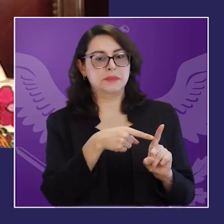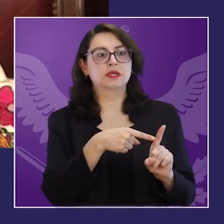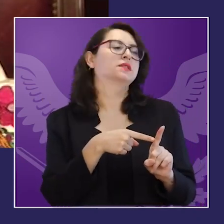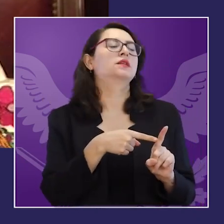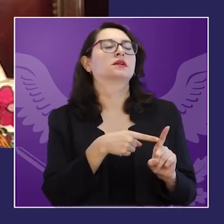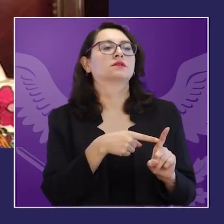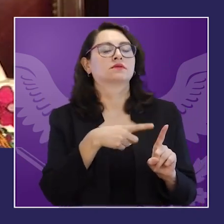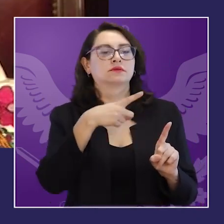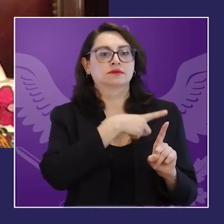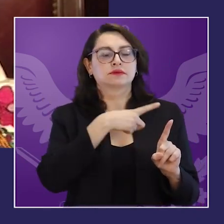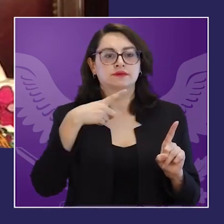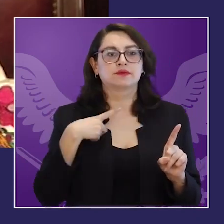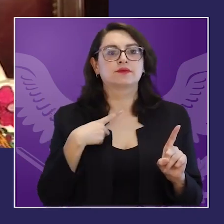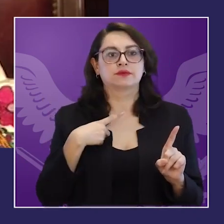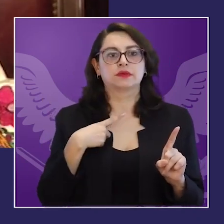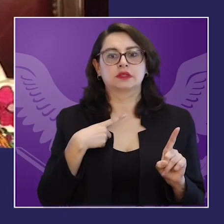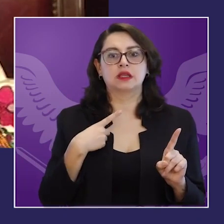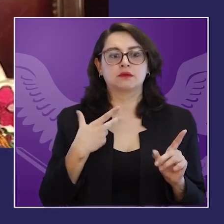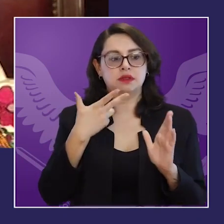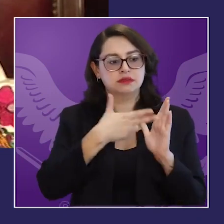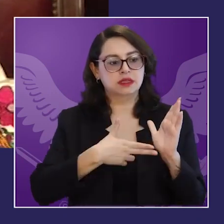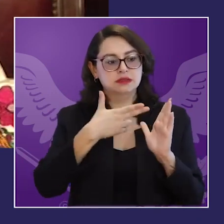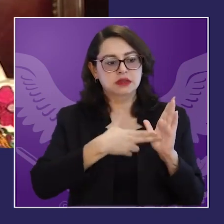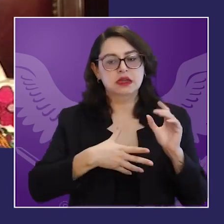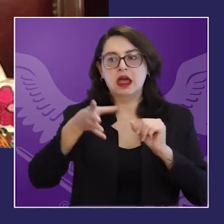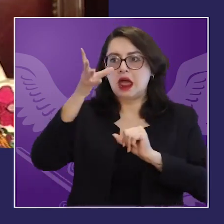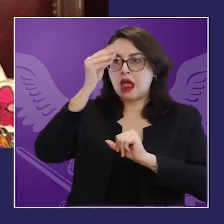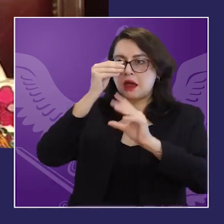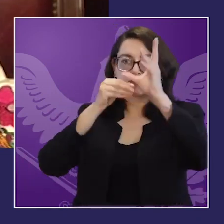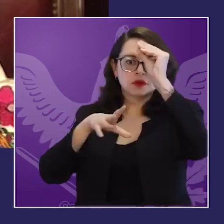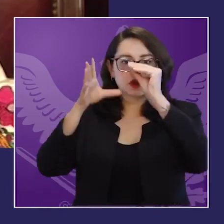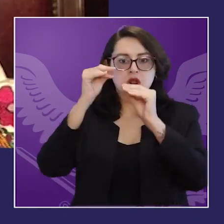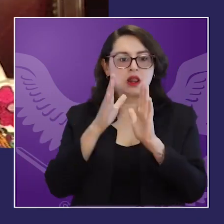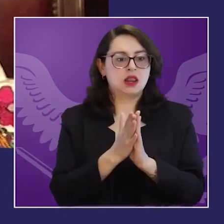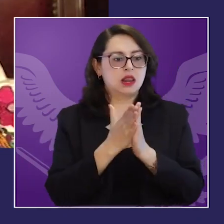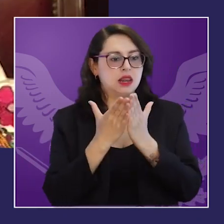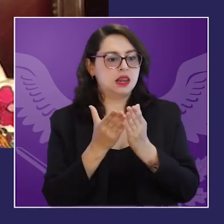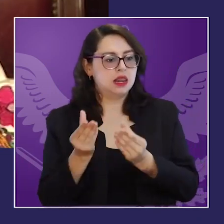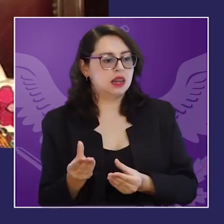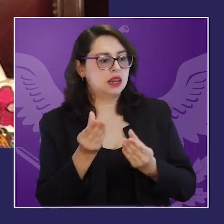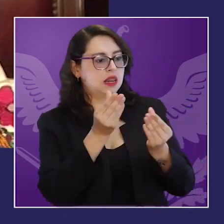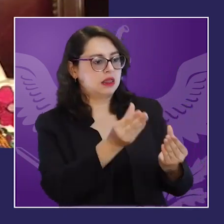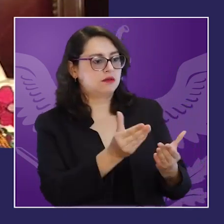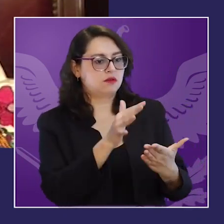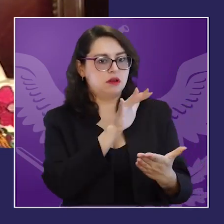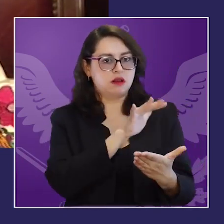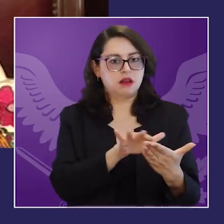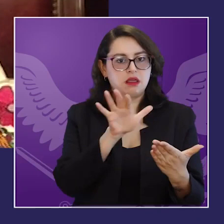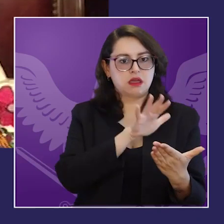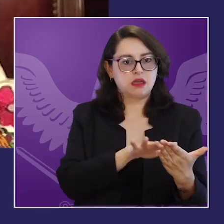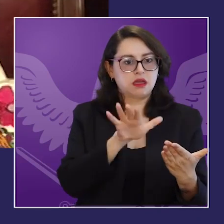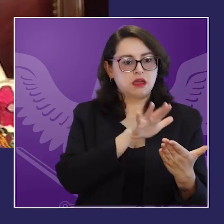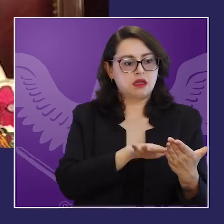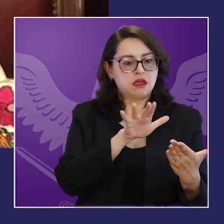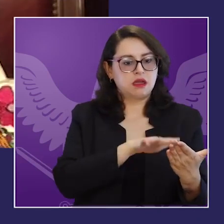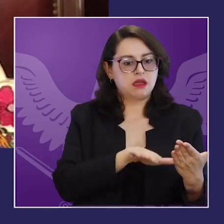como tomar algún taller, etcétera, leer un libro específico, Mujeres de Ojos